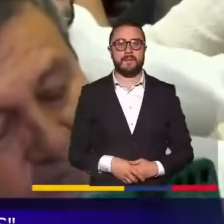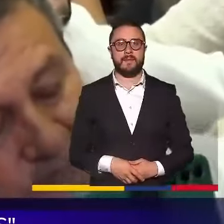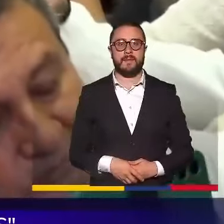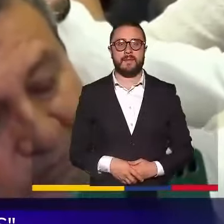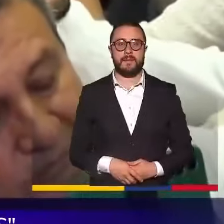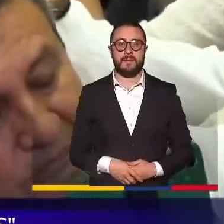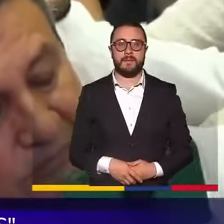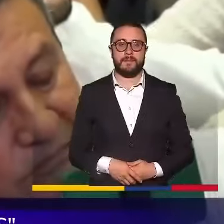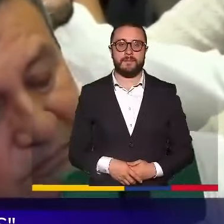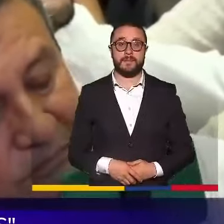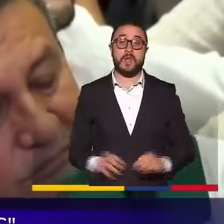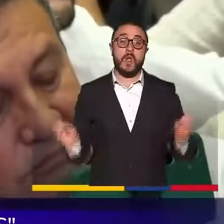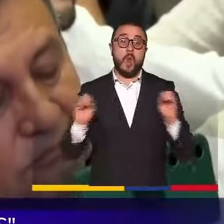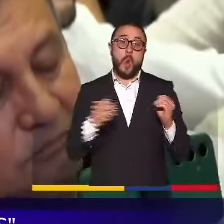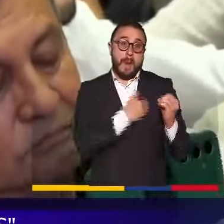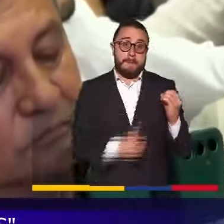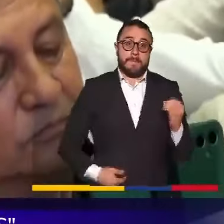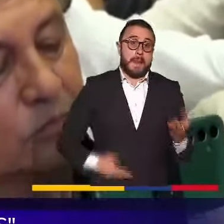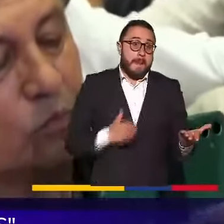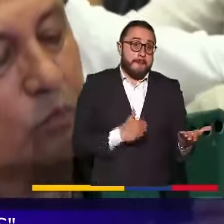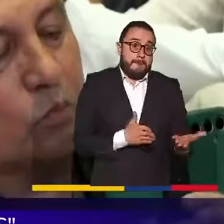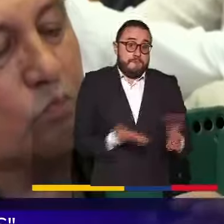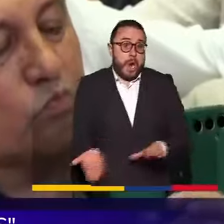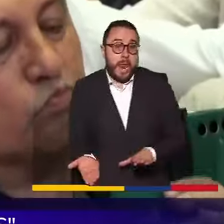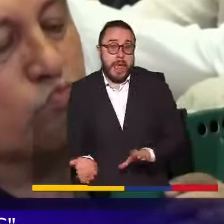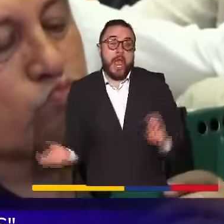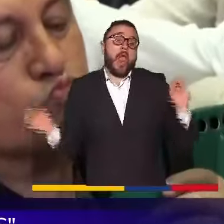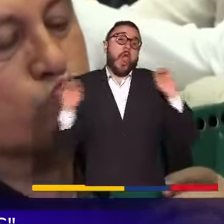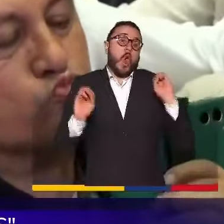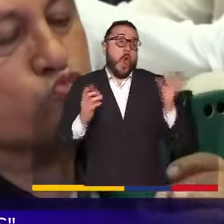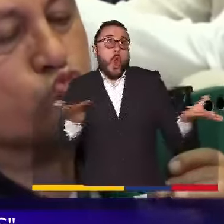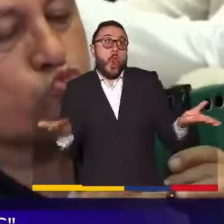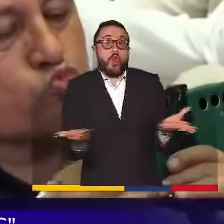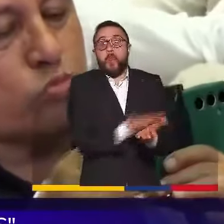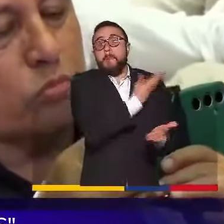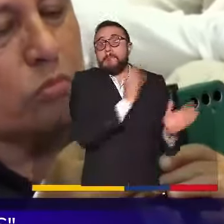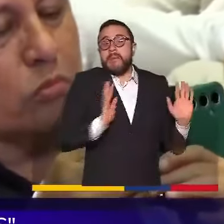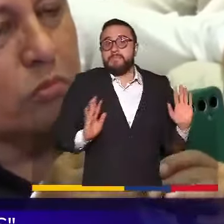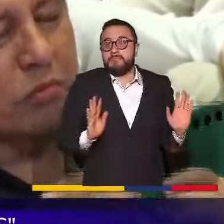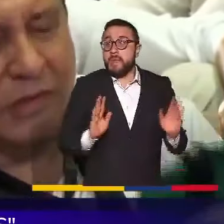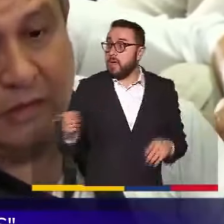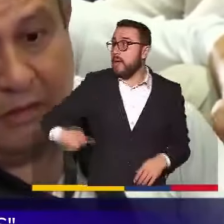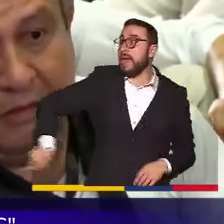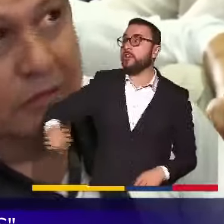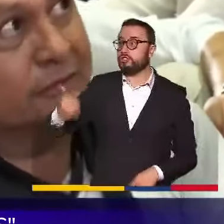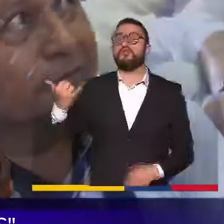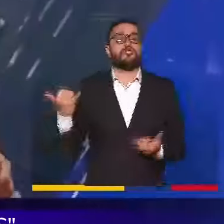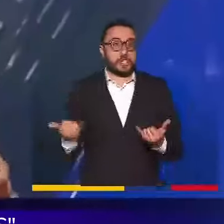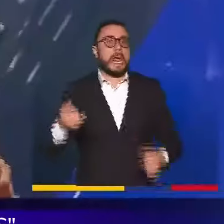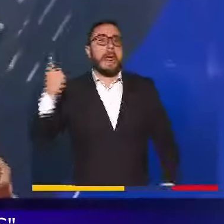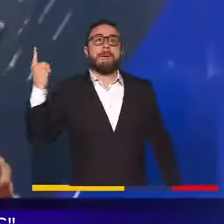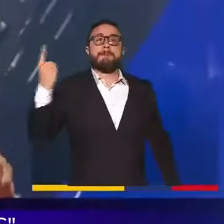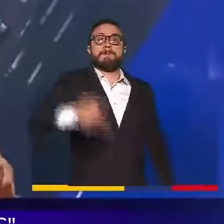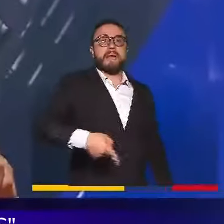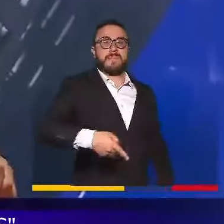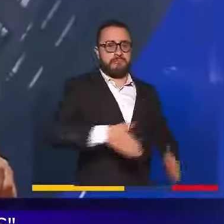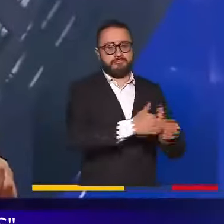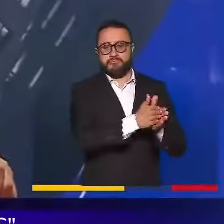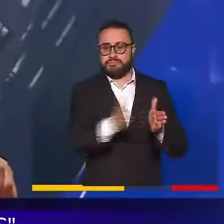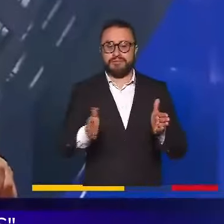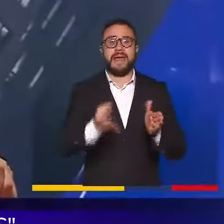O muere el presidente o lo tumban. La orden está dada para estos